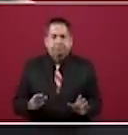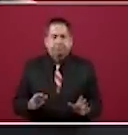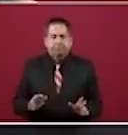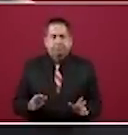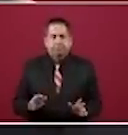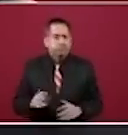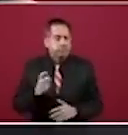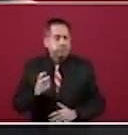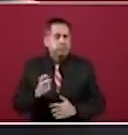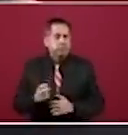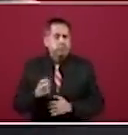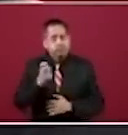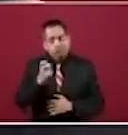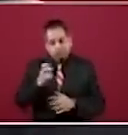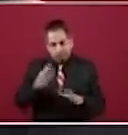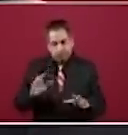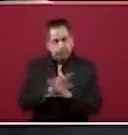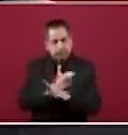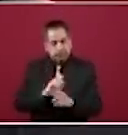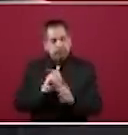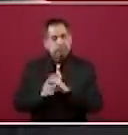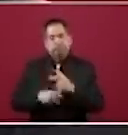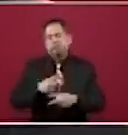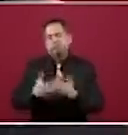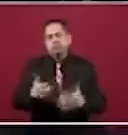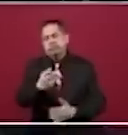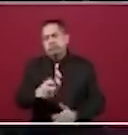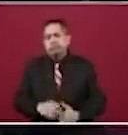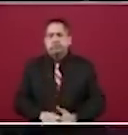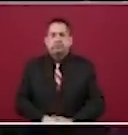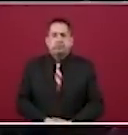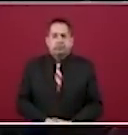Entonces, ese es el cambio y eso es lo que se está haciendo.